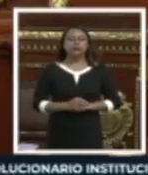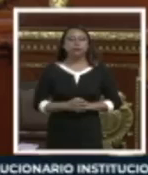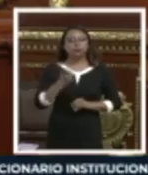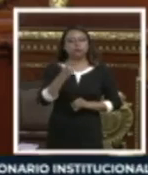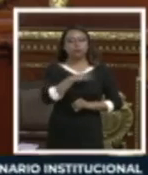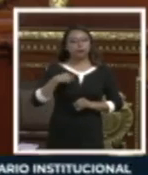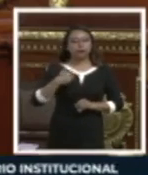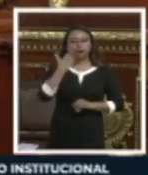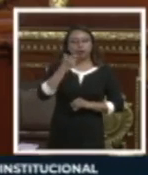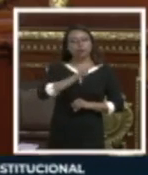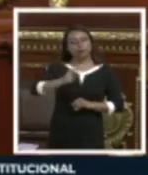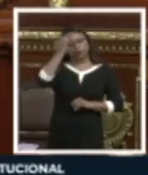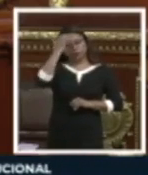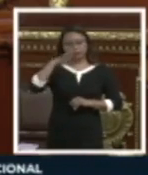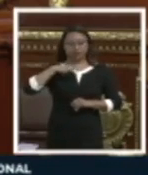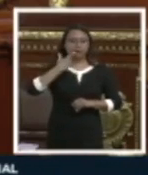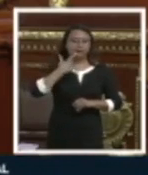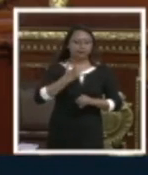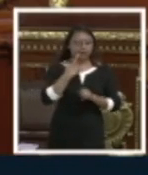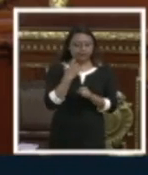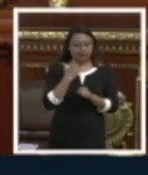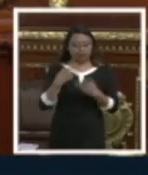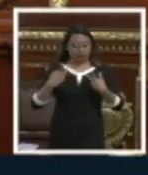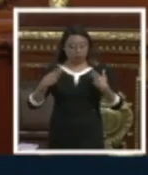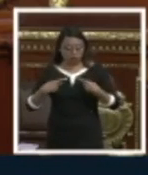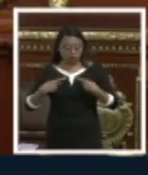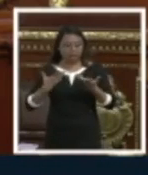reconocemos los esfuerzos de los elementos de seguridad ciudadana.